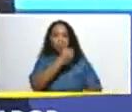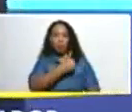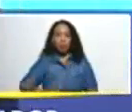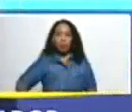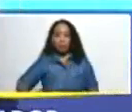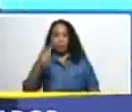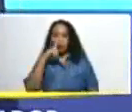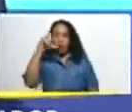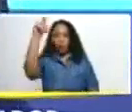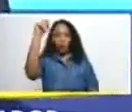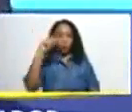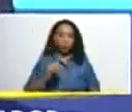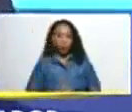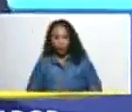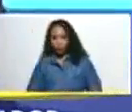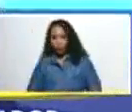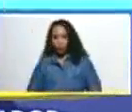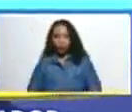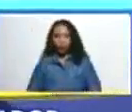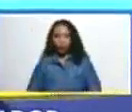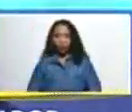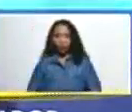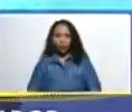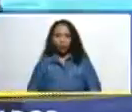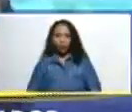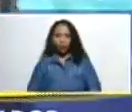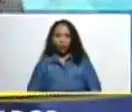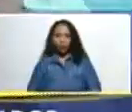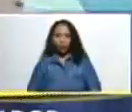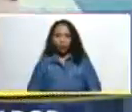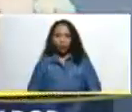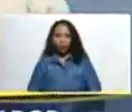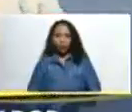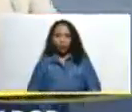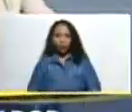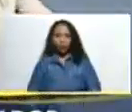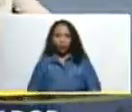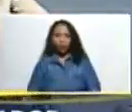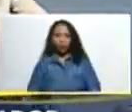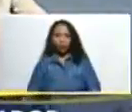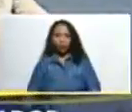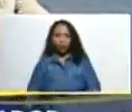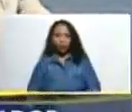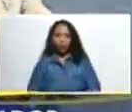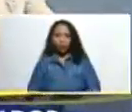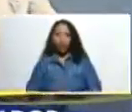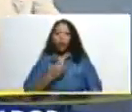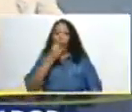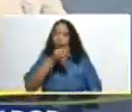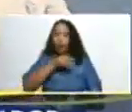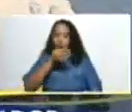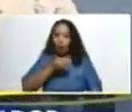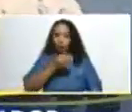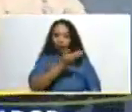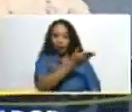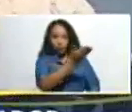Moros, presidente constitucional de la República Bolivariana de Venezuela. Bueno, buenas tardes a todos.